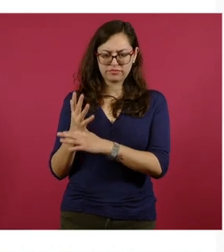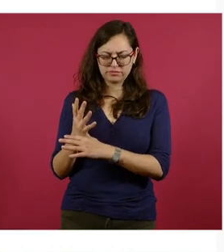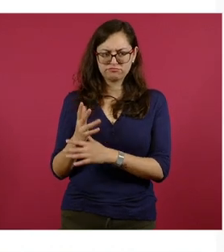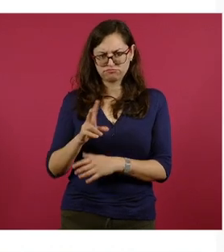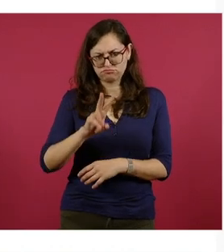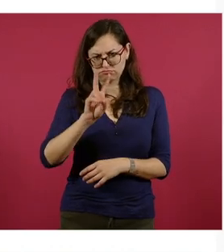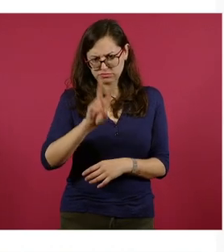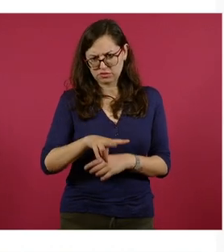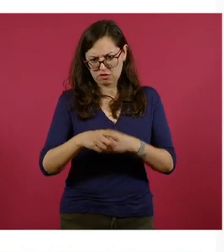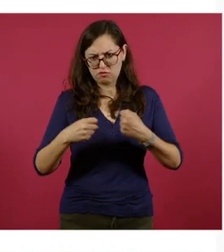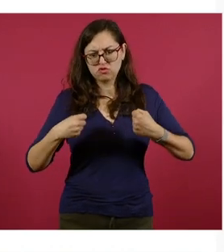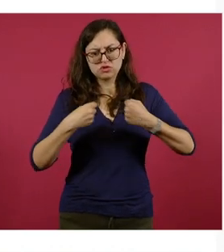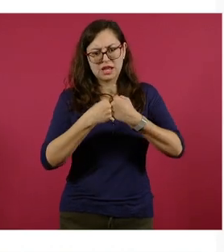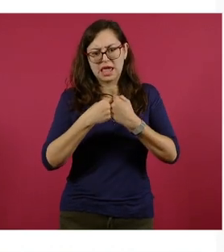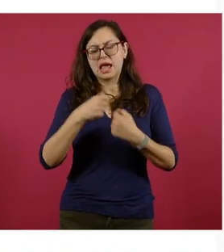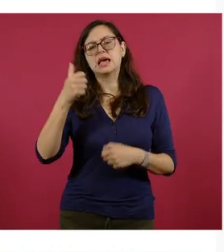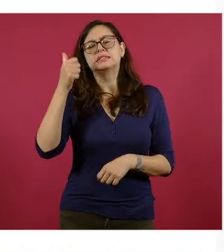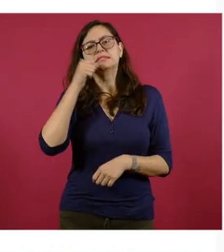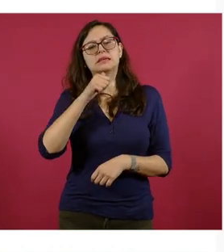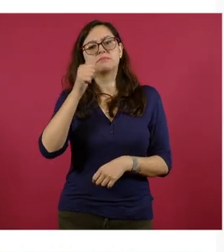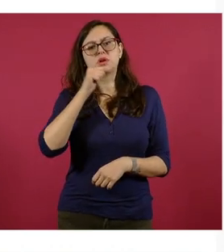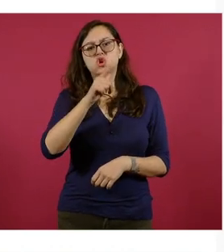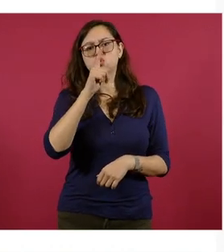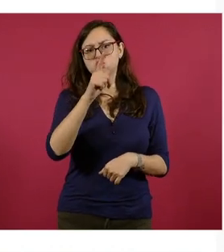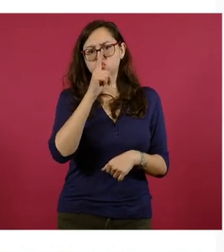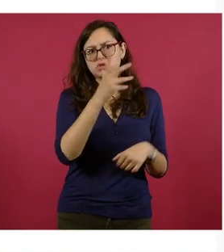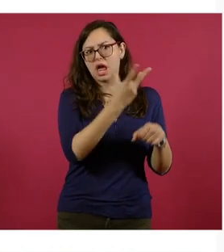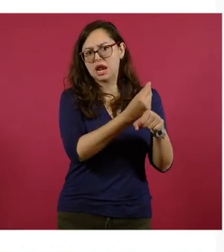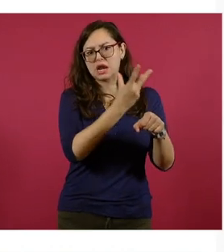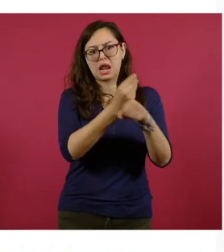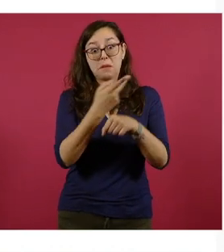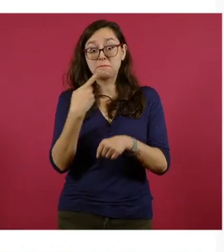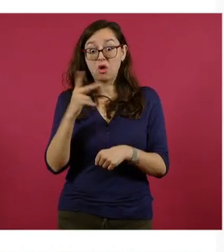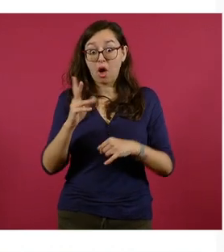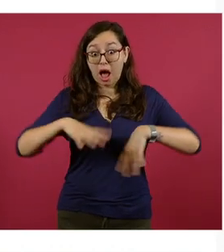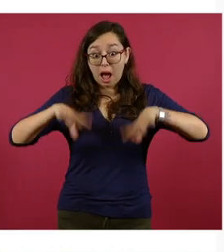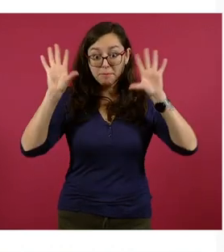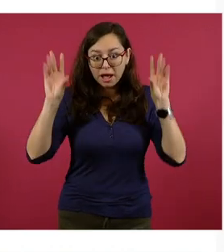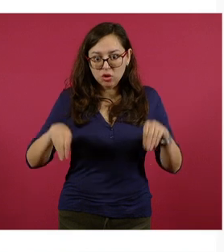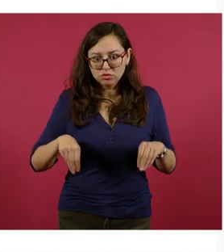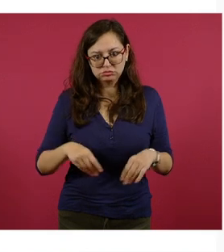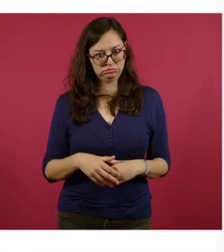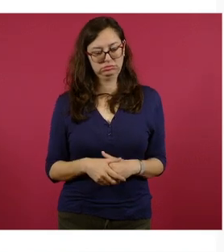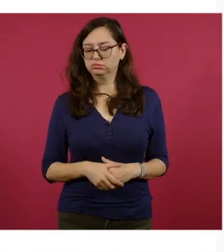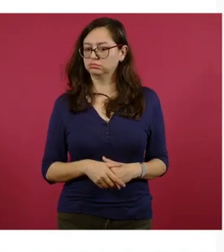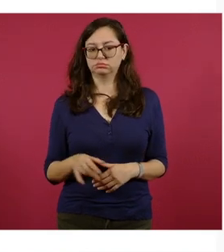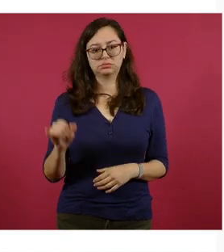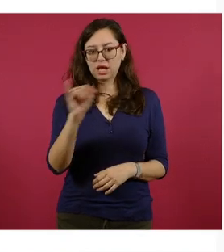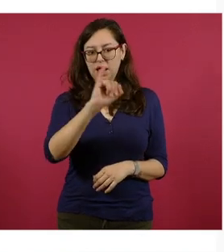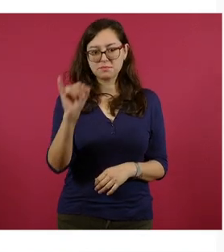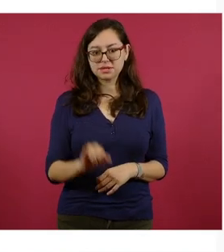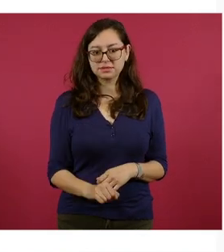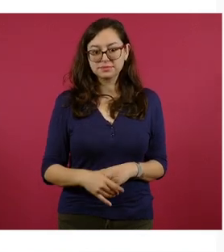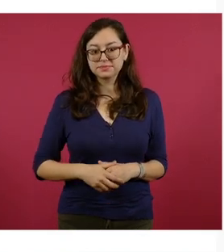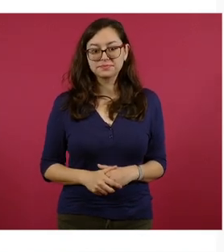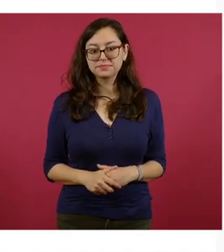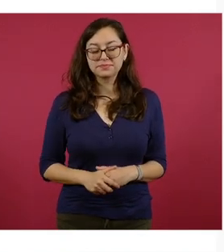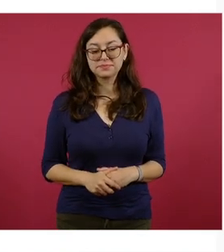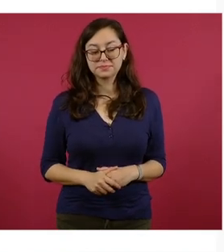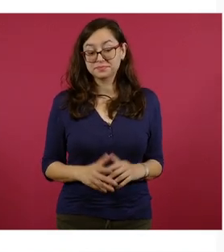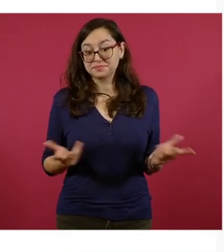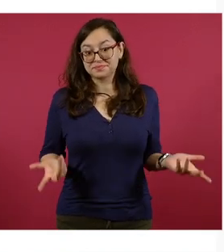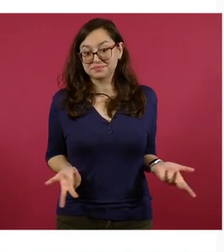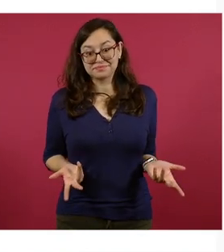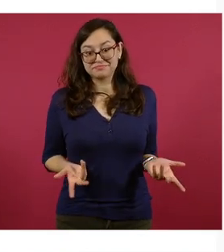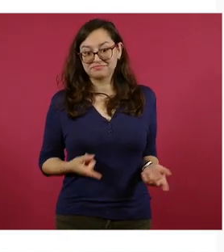de mantenimiento, no se programó ningún apagón masivo. Ahí quedó también. También estos medios no